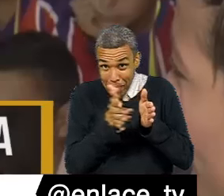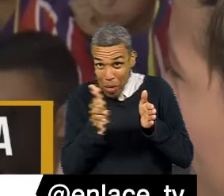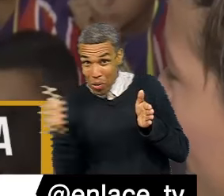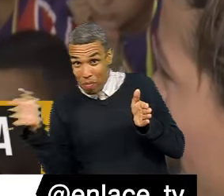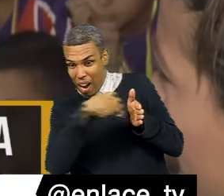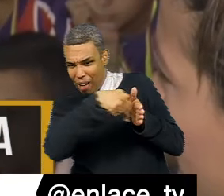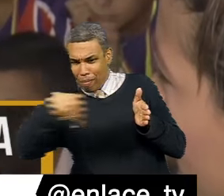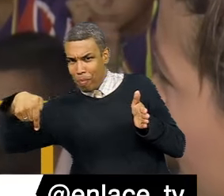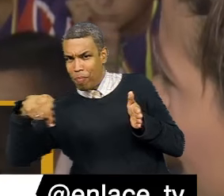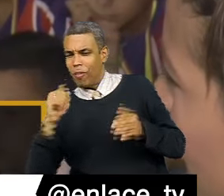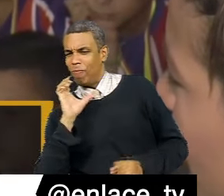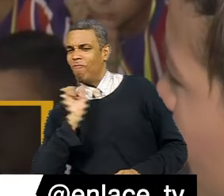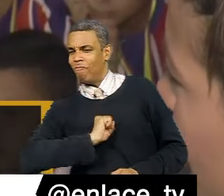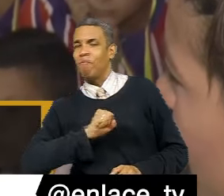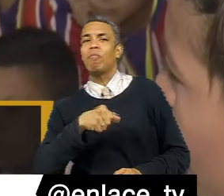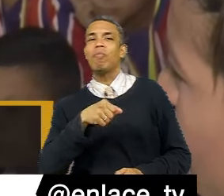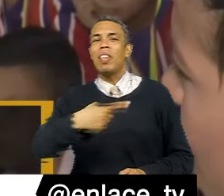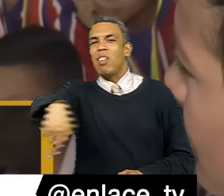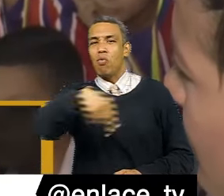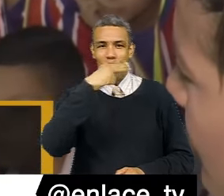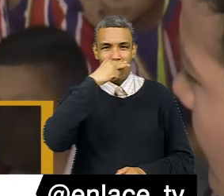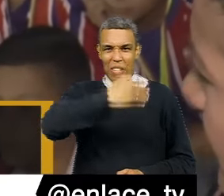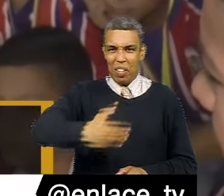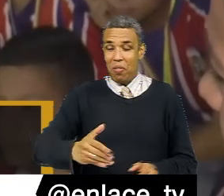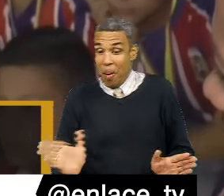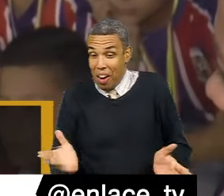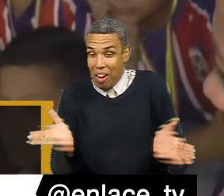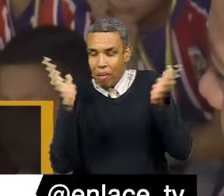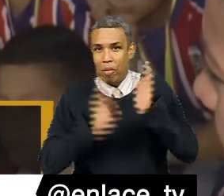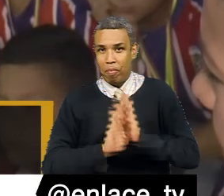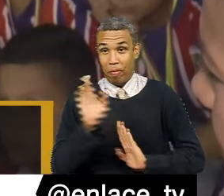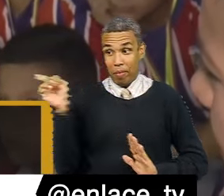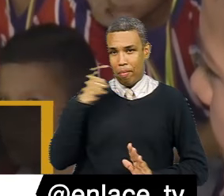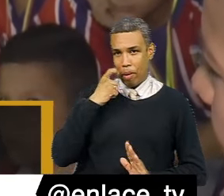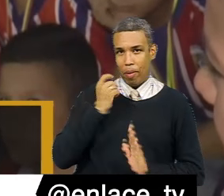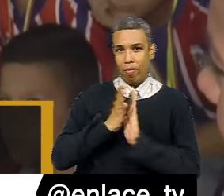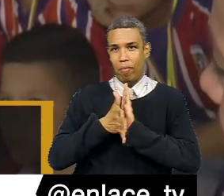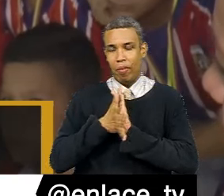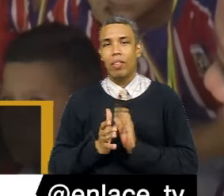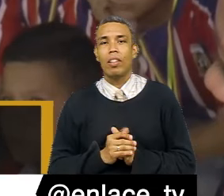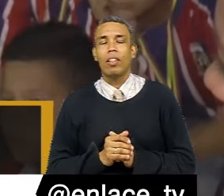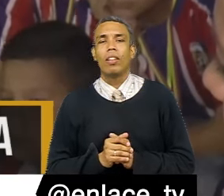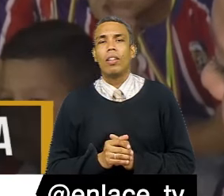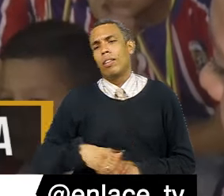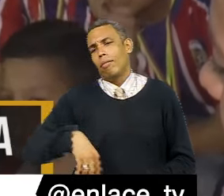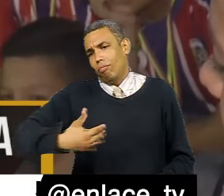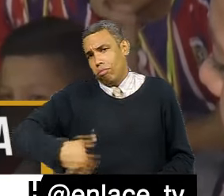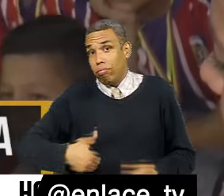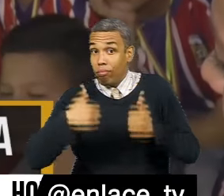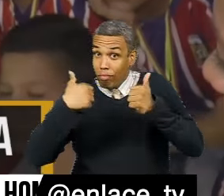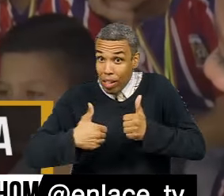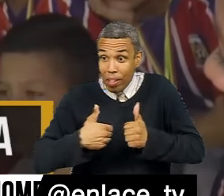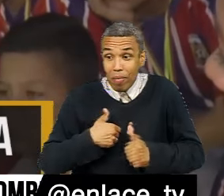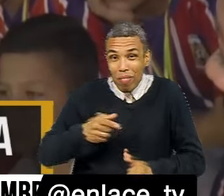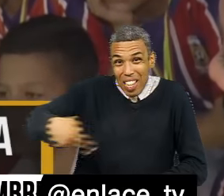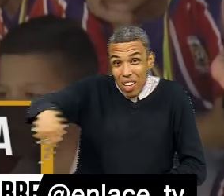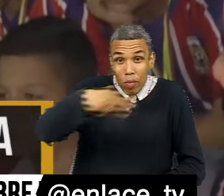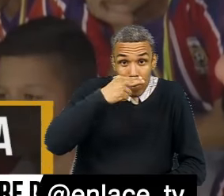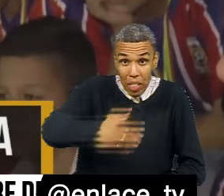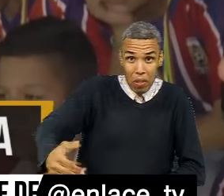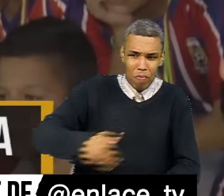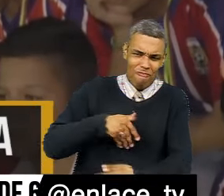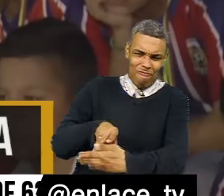El mensaje para los pequeños es que sigamos, que somos un ejemplo en Barranca Bermeja y en estos momentos somos ejemplo en Colombia para